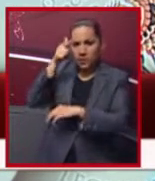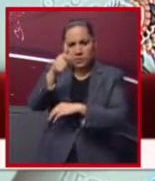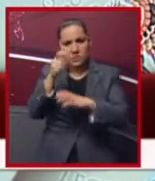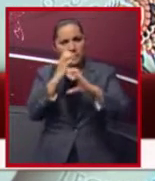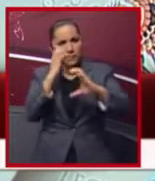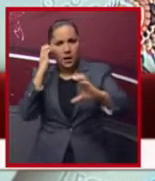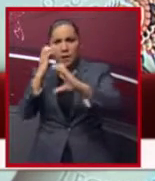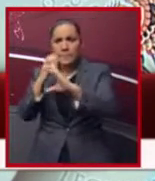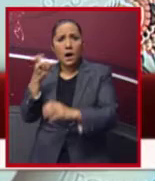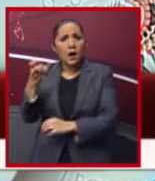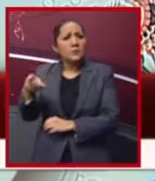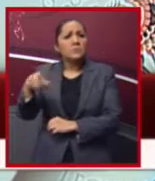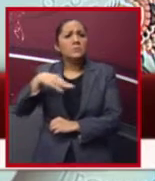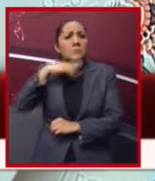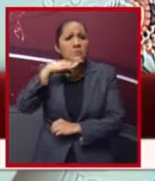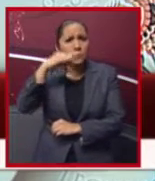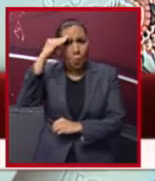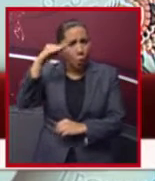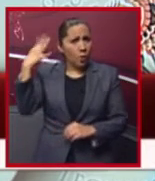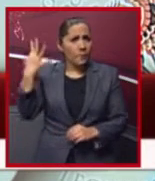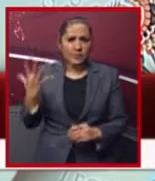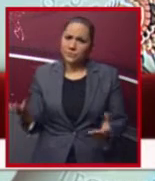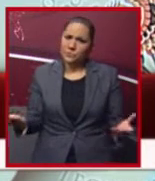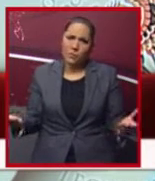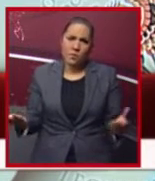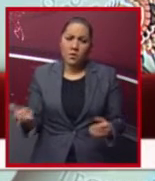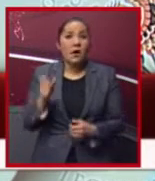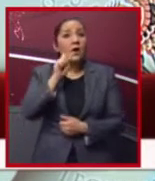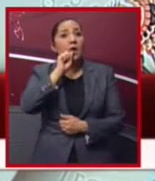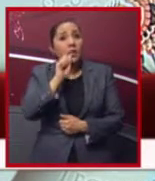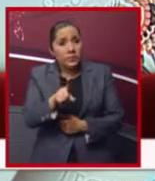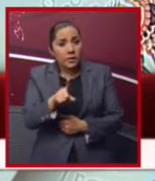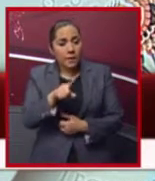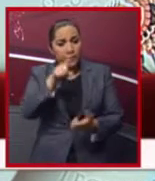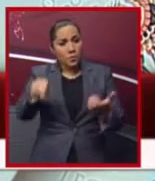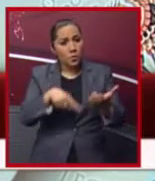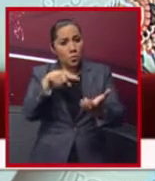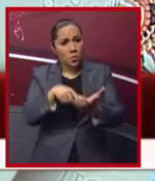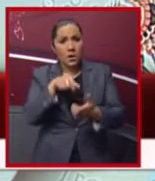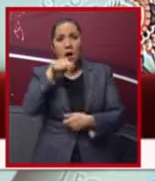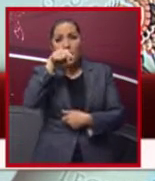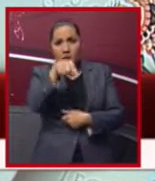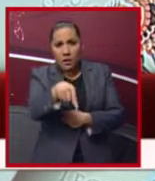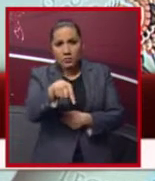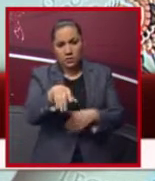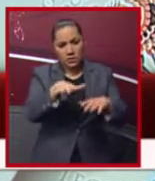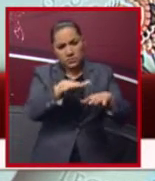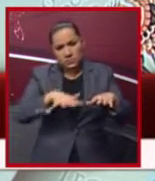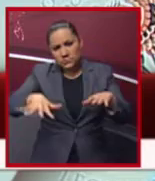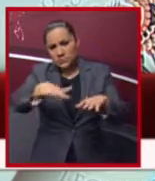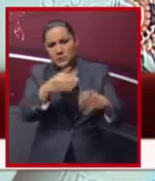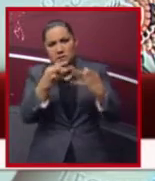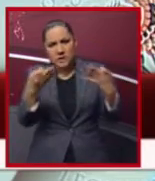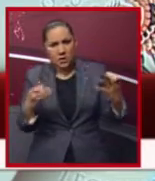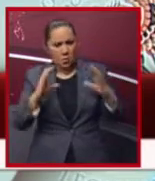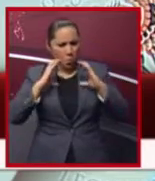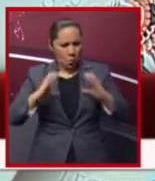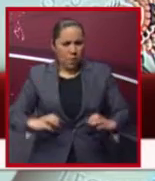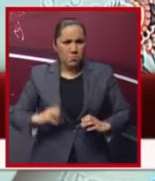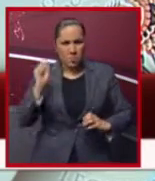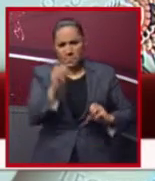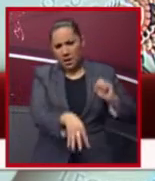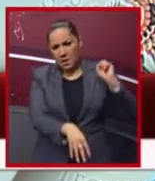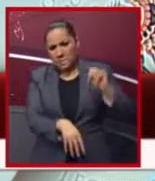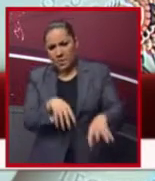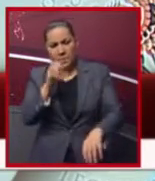Tampoco los de los miles de cuerpos que fueron encontrados en fosas clandestinas. Hay que recordar que